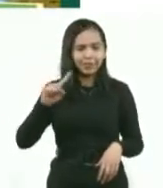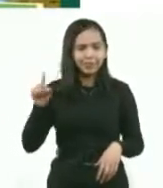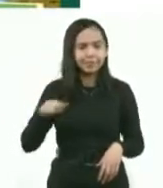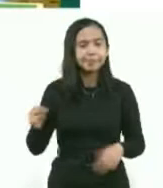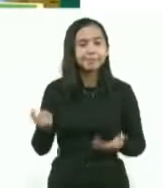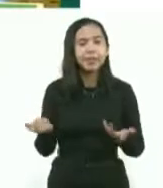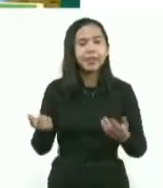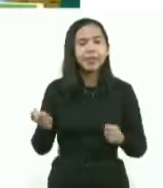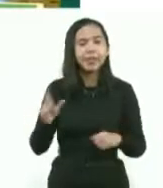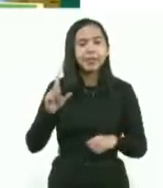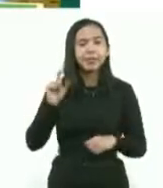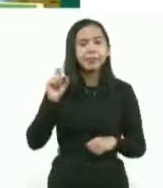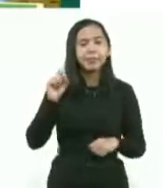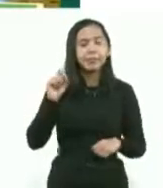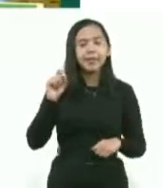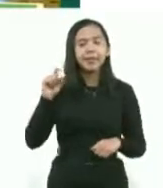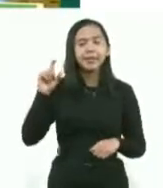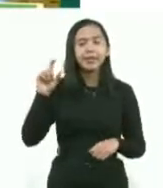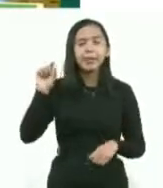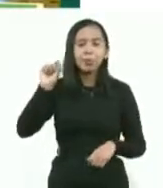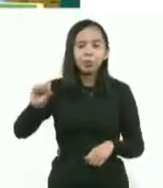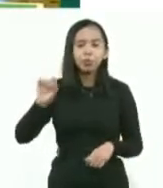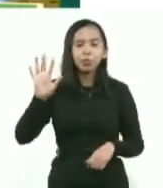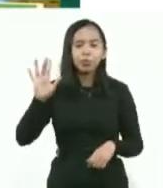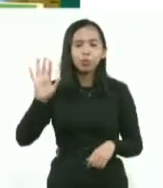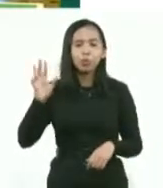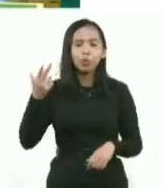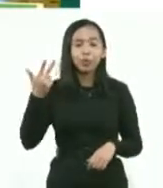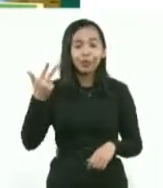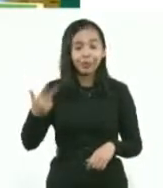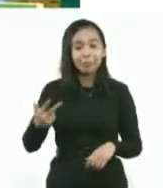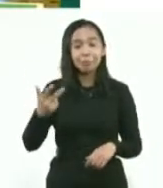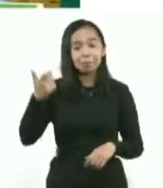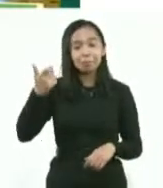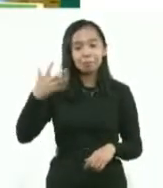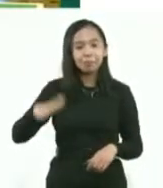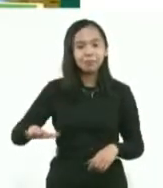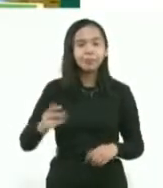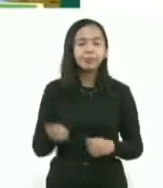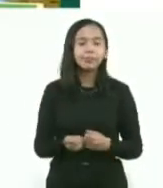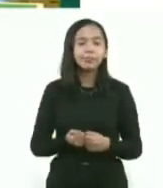2058, que está abajo del promedio exactamente, y adelante.